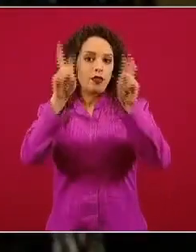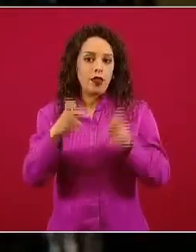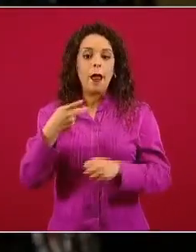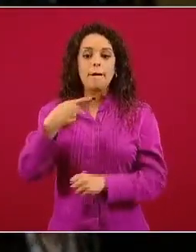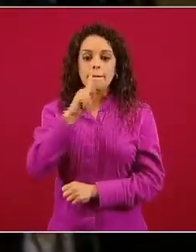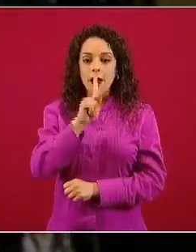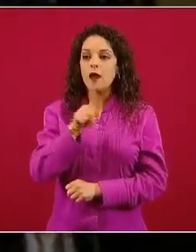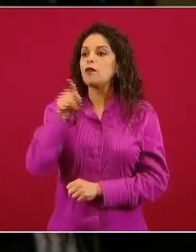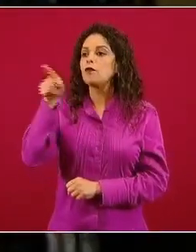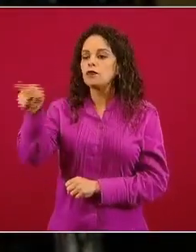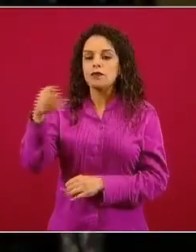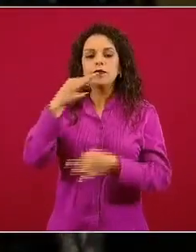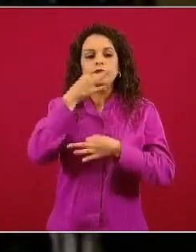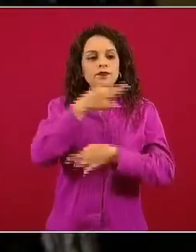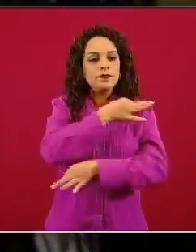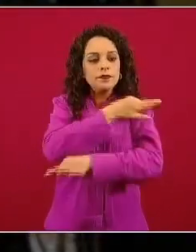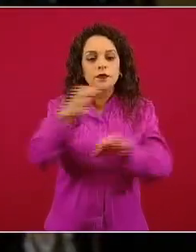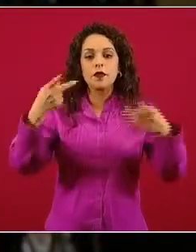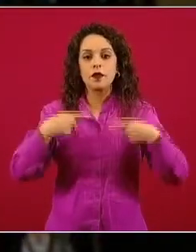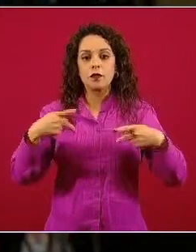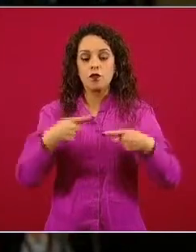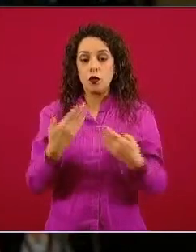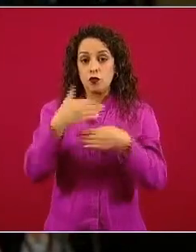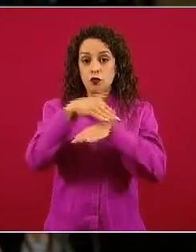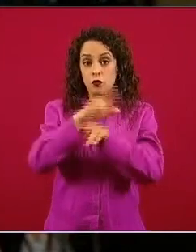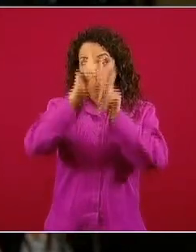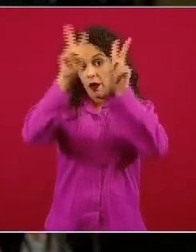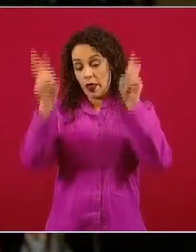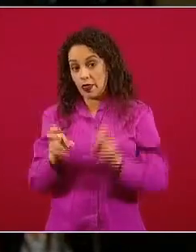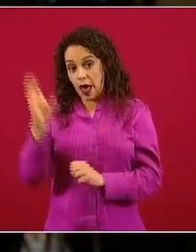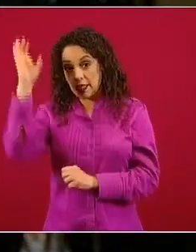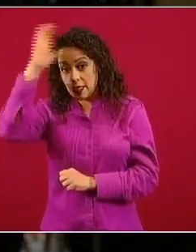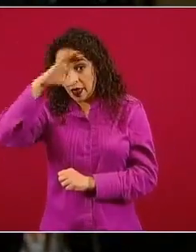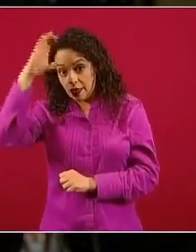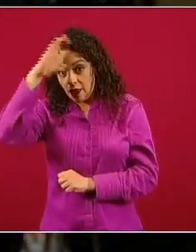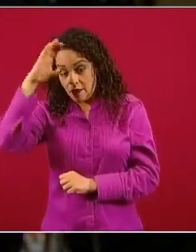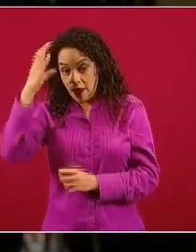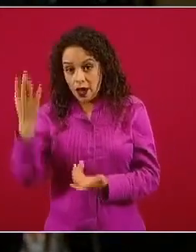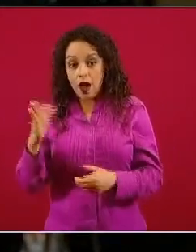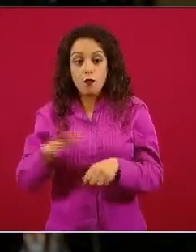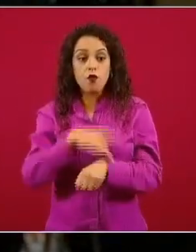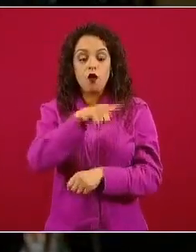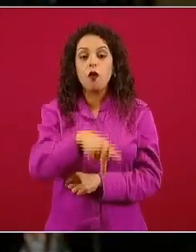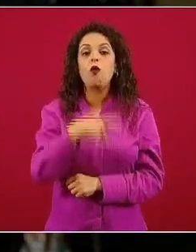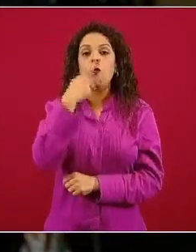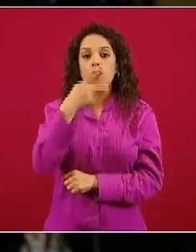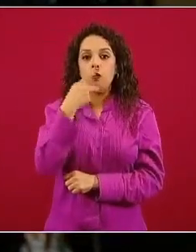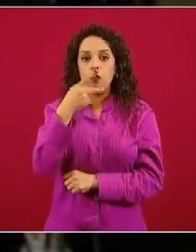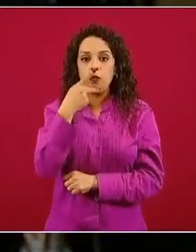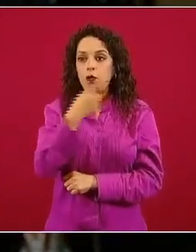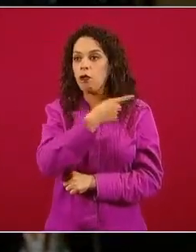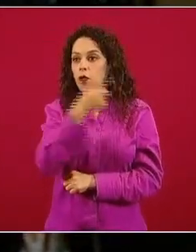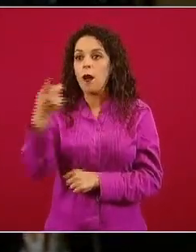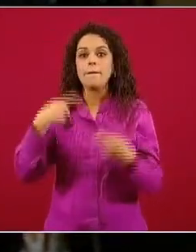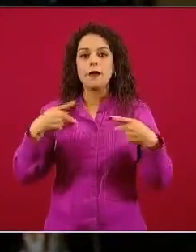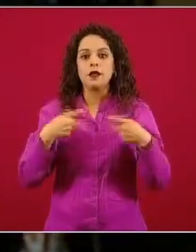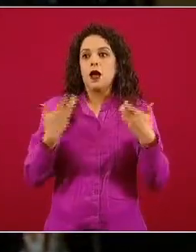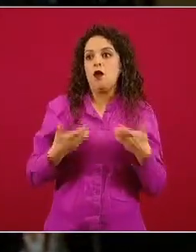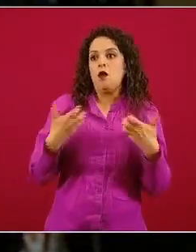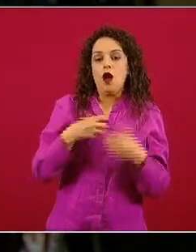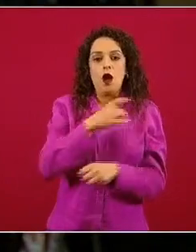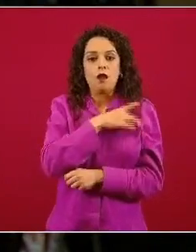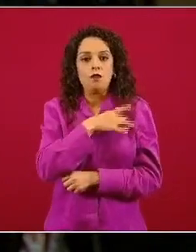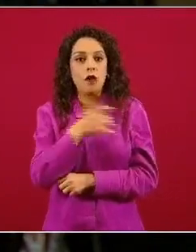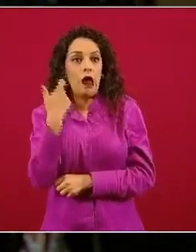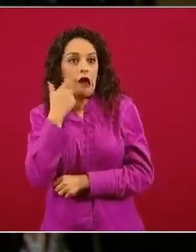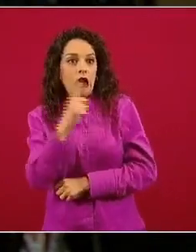científica les hace a los comunicadores que, a mi parecer, irresponsablemente pues están sembrando el pánico, cuando no, pues incluso pues esta